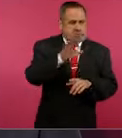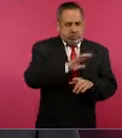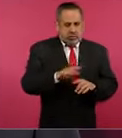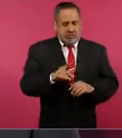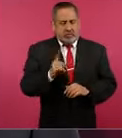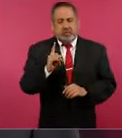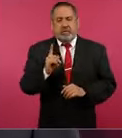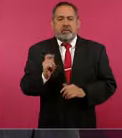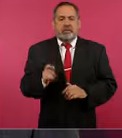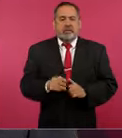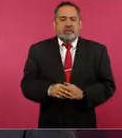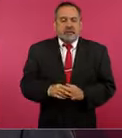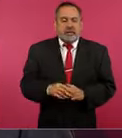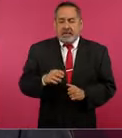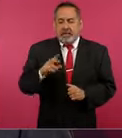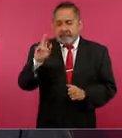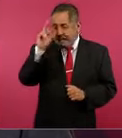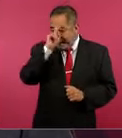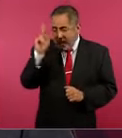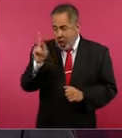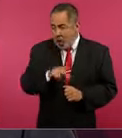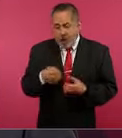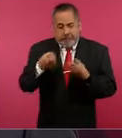lo que más afectaba